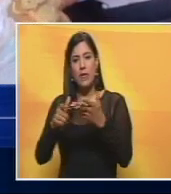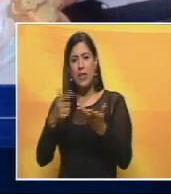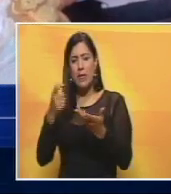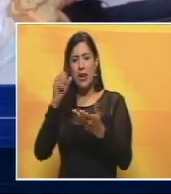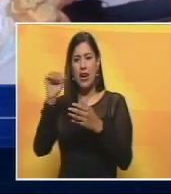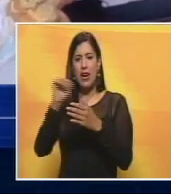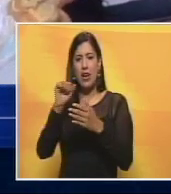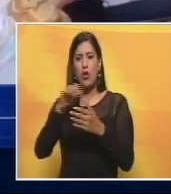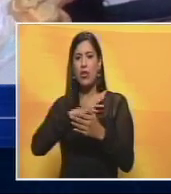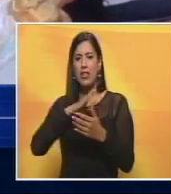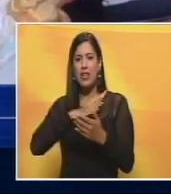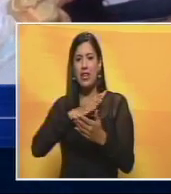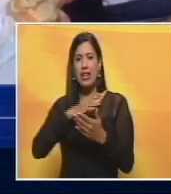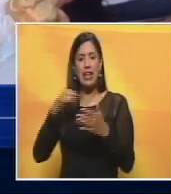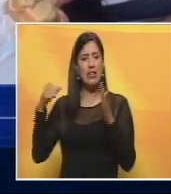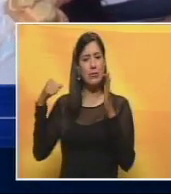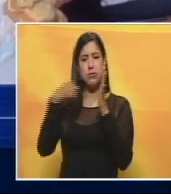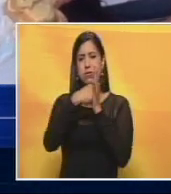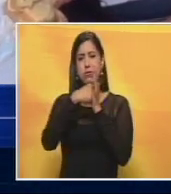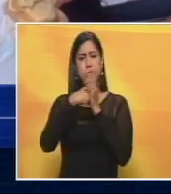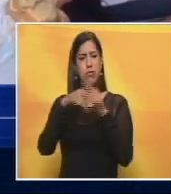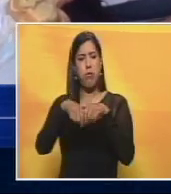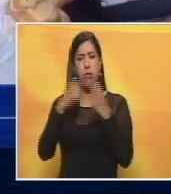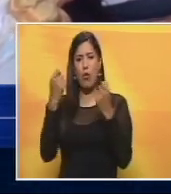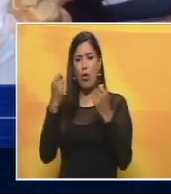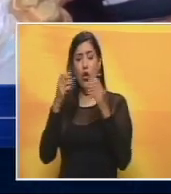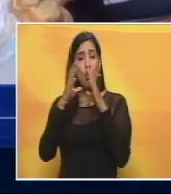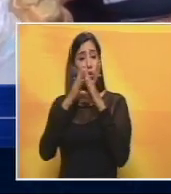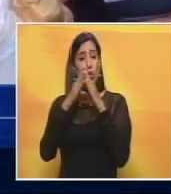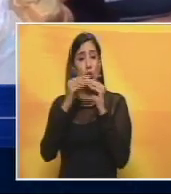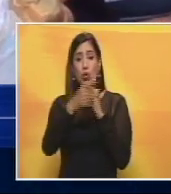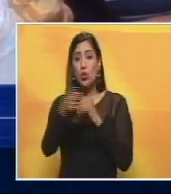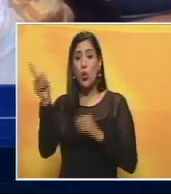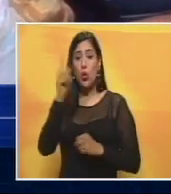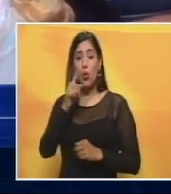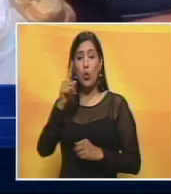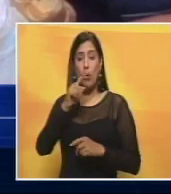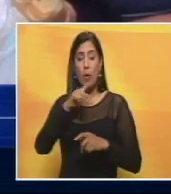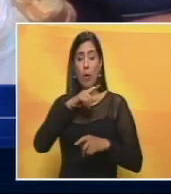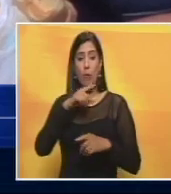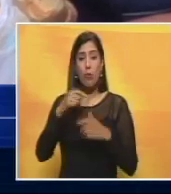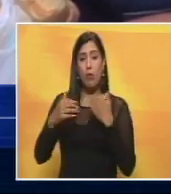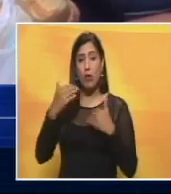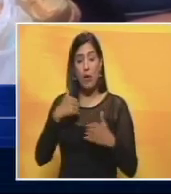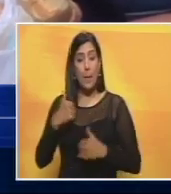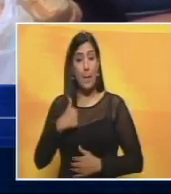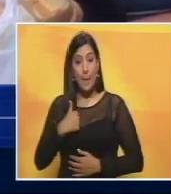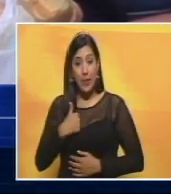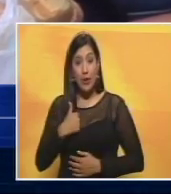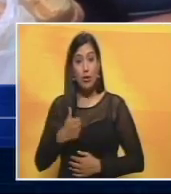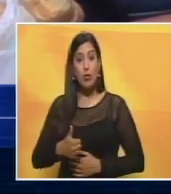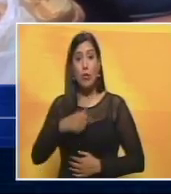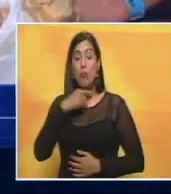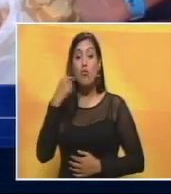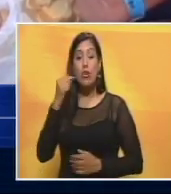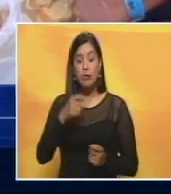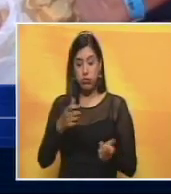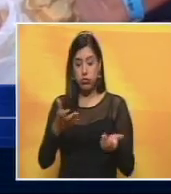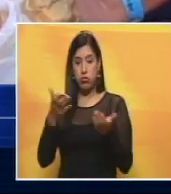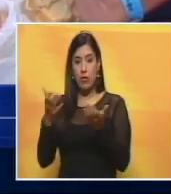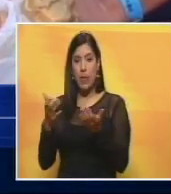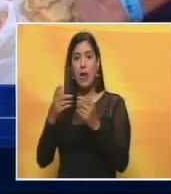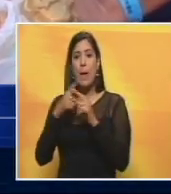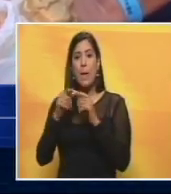Y tuvimos un accidente. Todos los demás salieron golpeados, pues, pero yo he quedado muerto. Y le